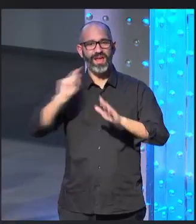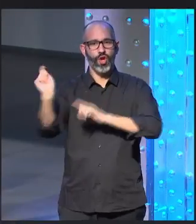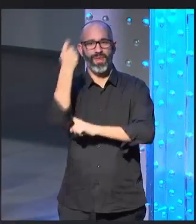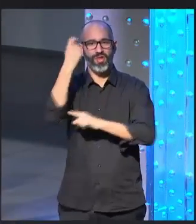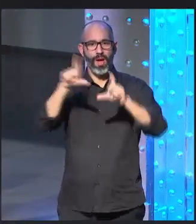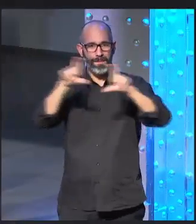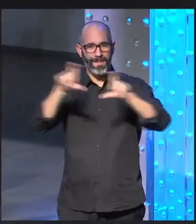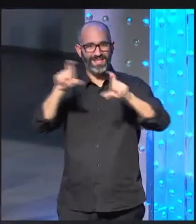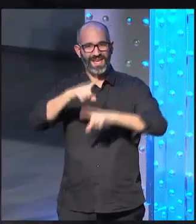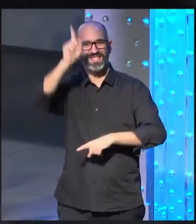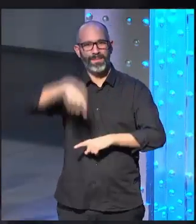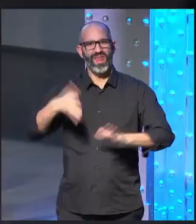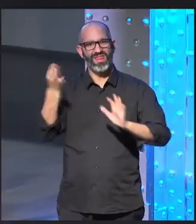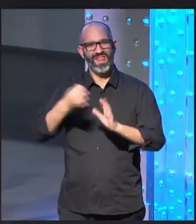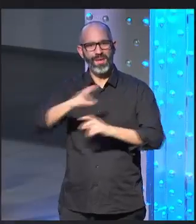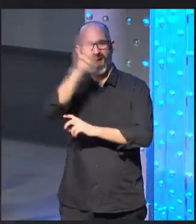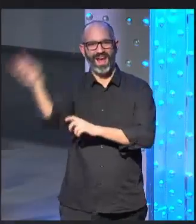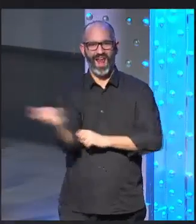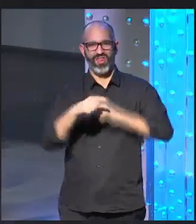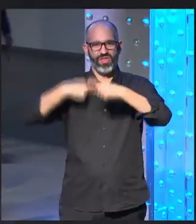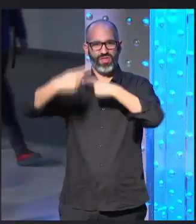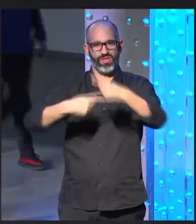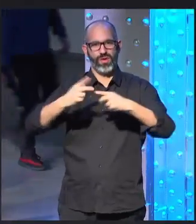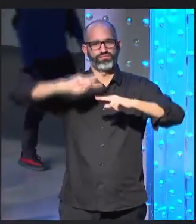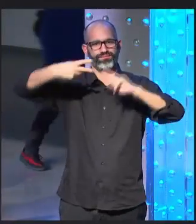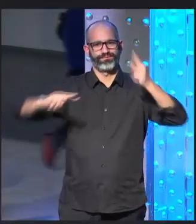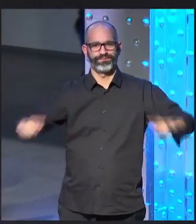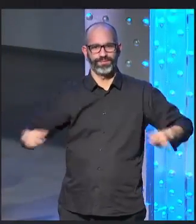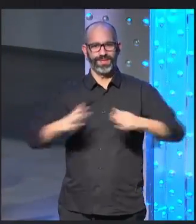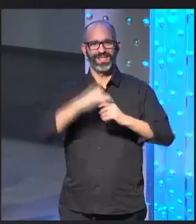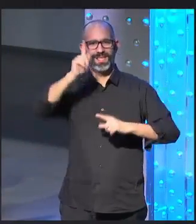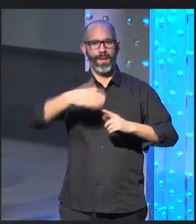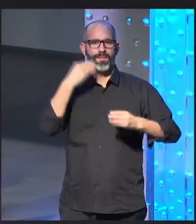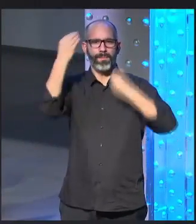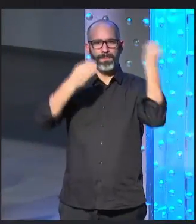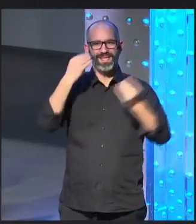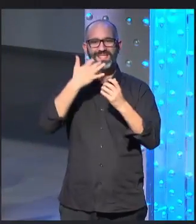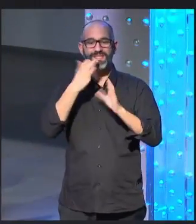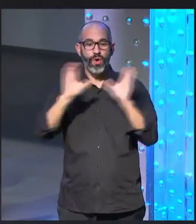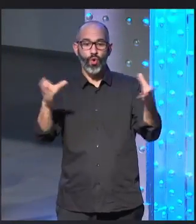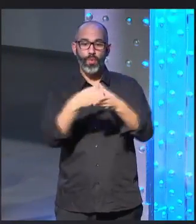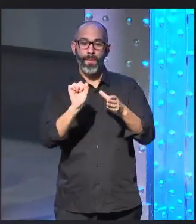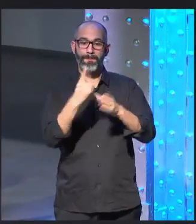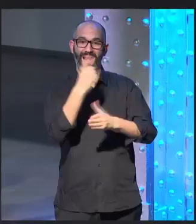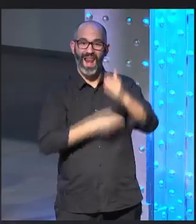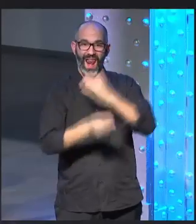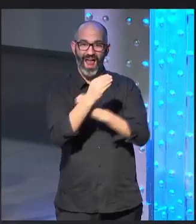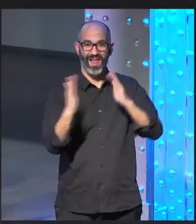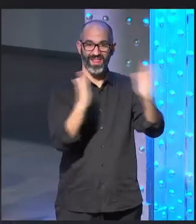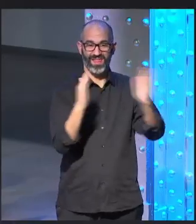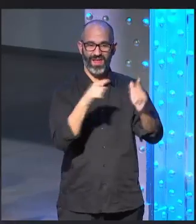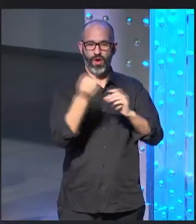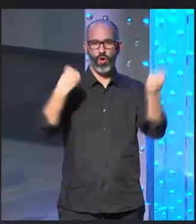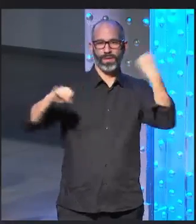empresarial también tiene que ser intergeneracional. Hay un gran debate entre si estos millennials, que tienen actitudes y comportamientos